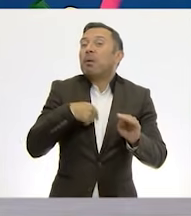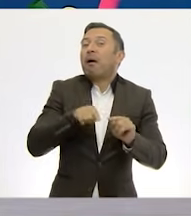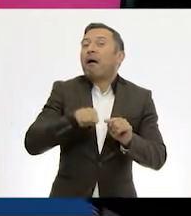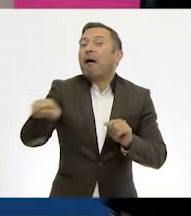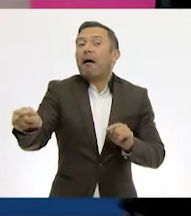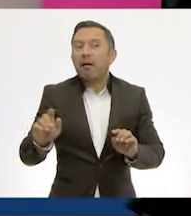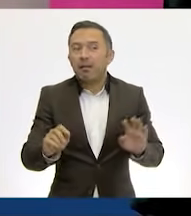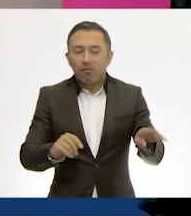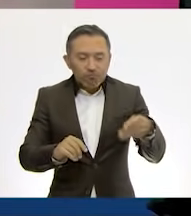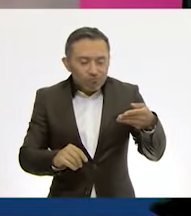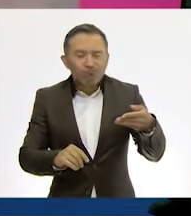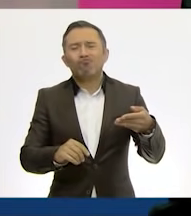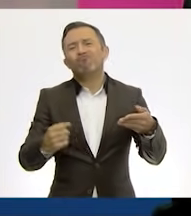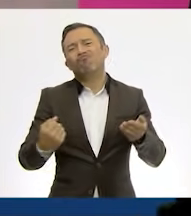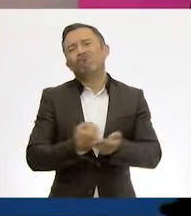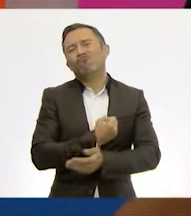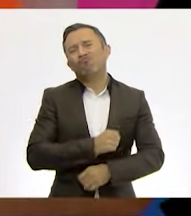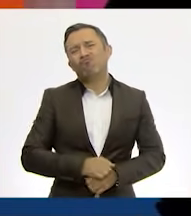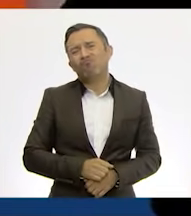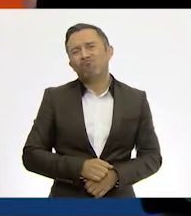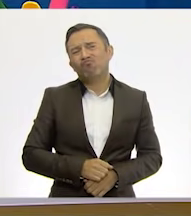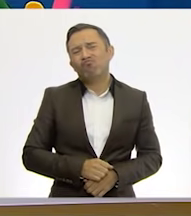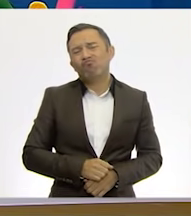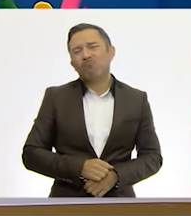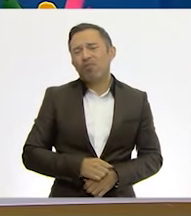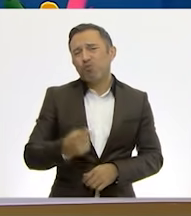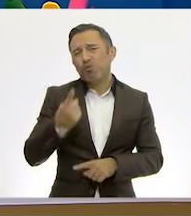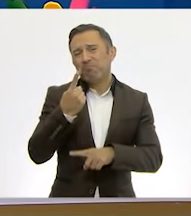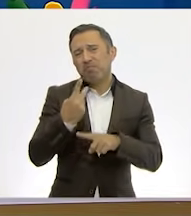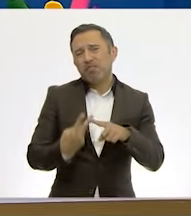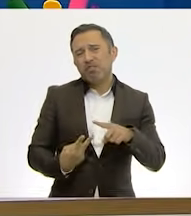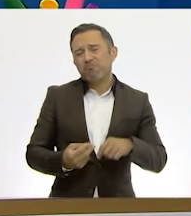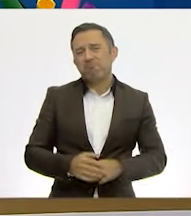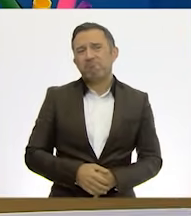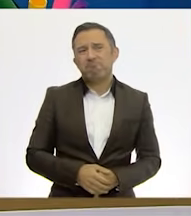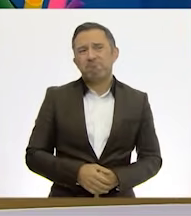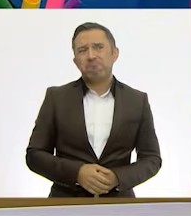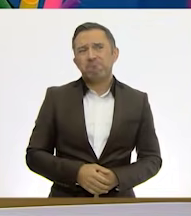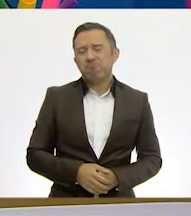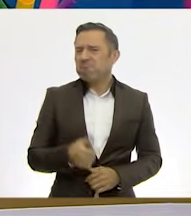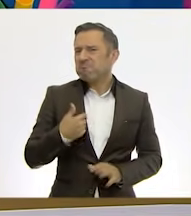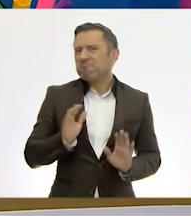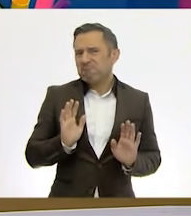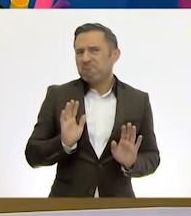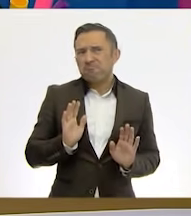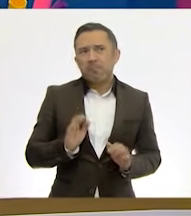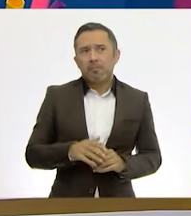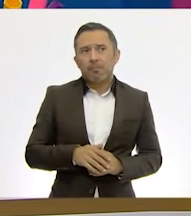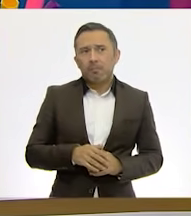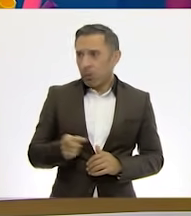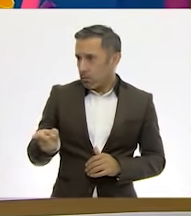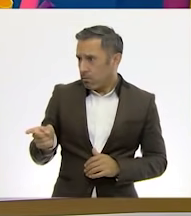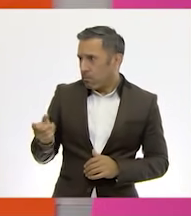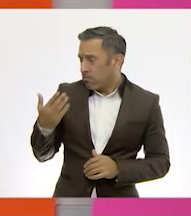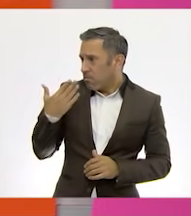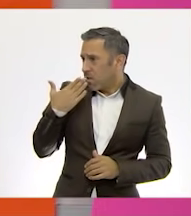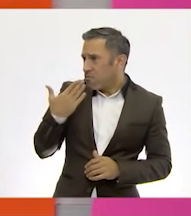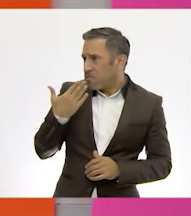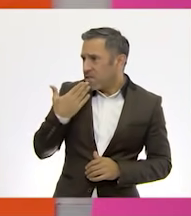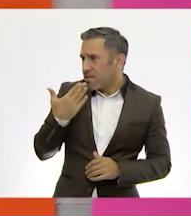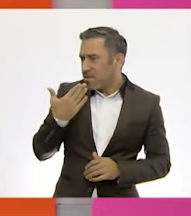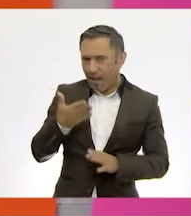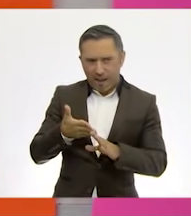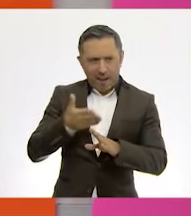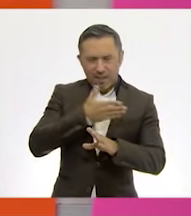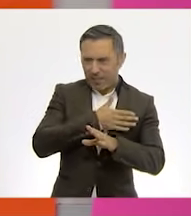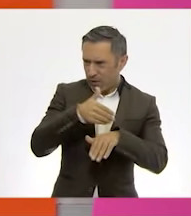¡Ah! Dice nada más ahí un medio. Me lo quedo. está muy bien, ya hemos trabajado con esos